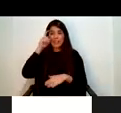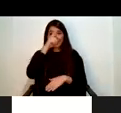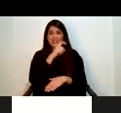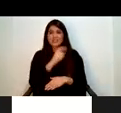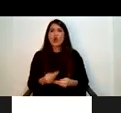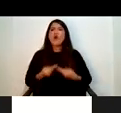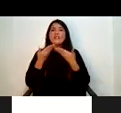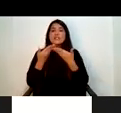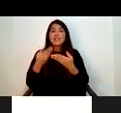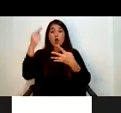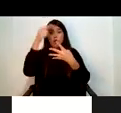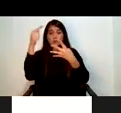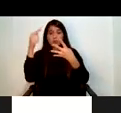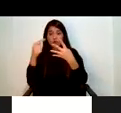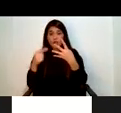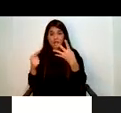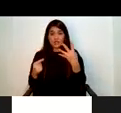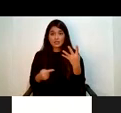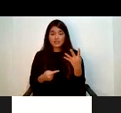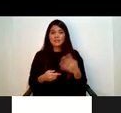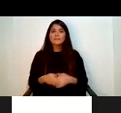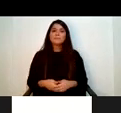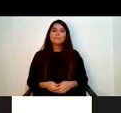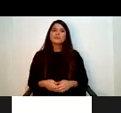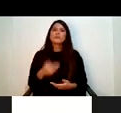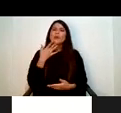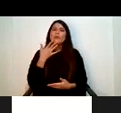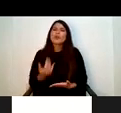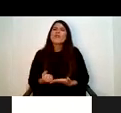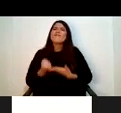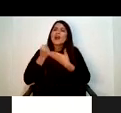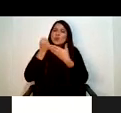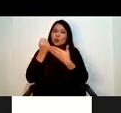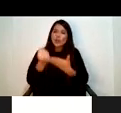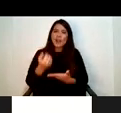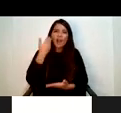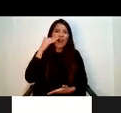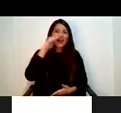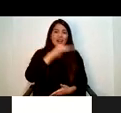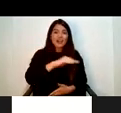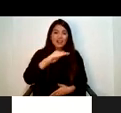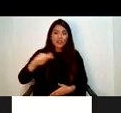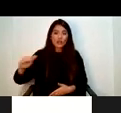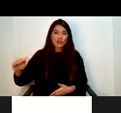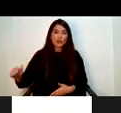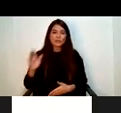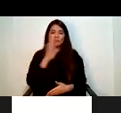opciones, sobre todo porque va a ayudar al niño a también,